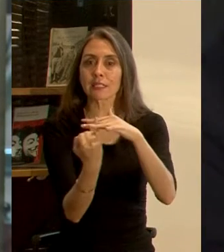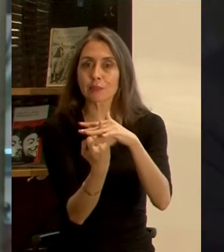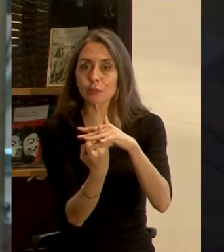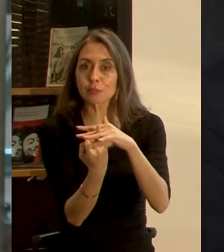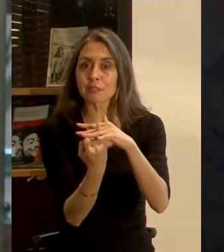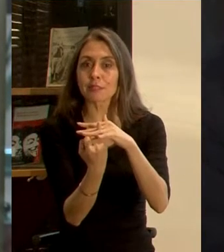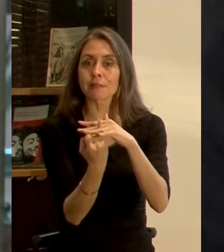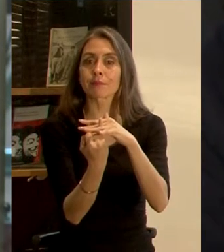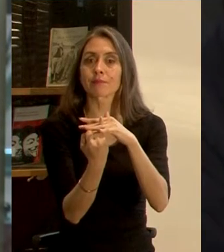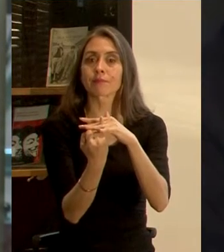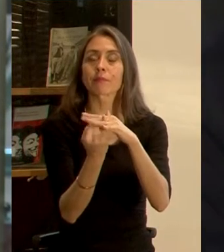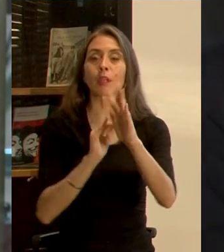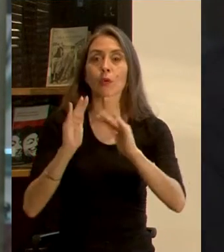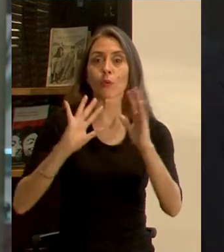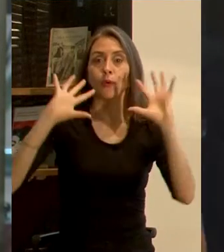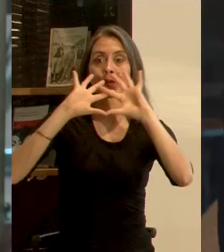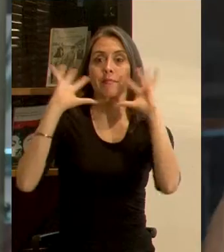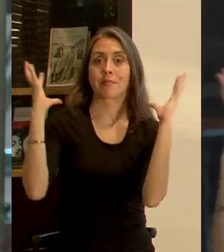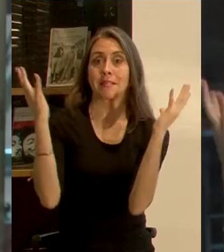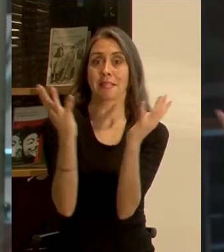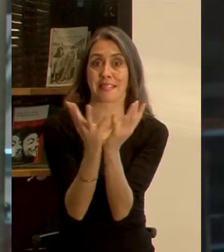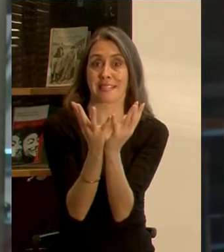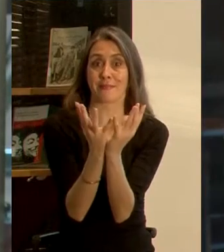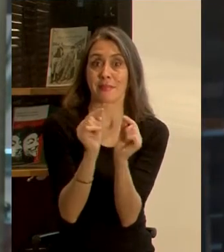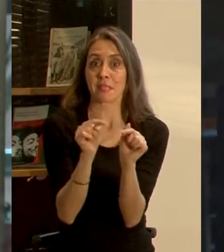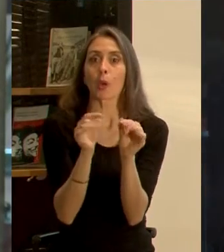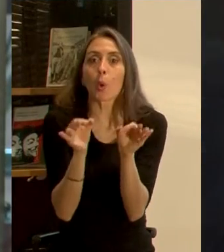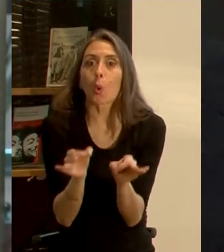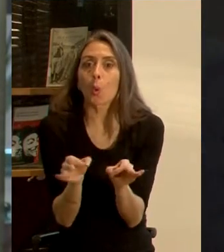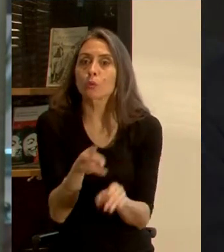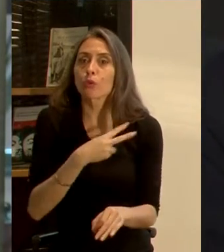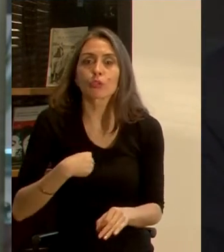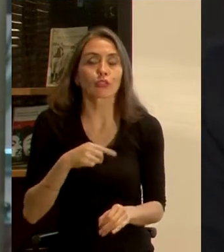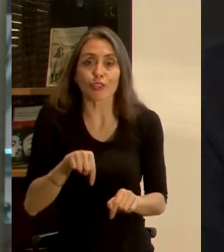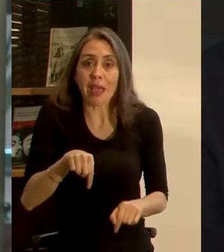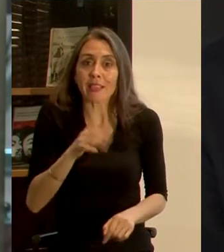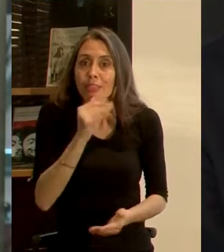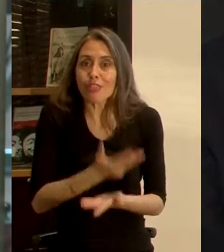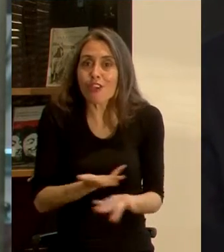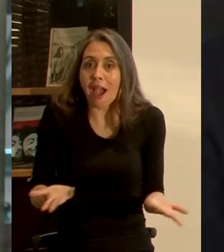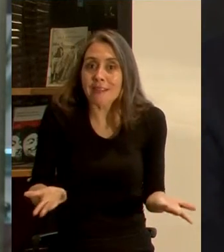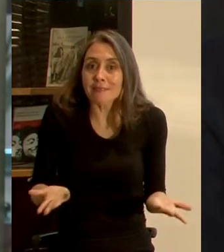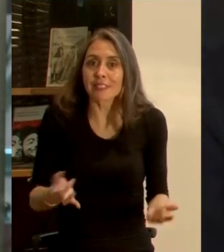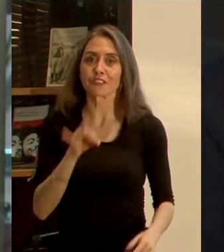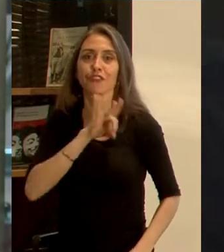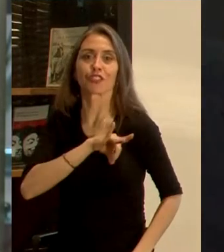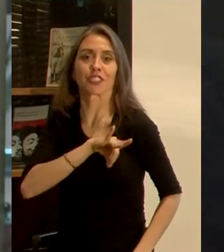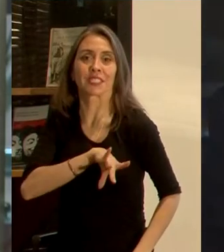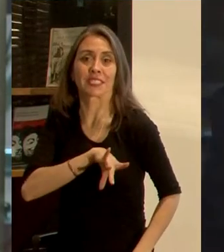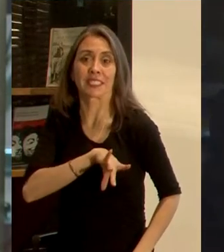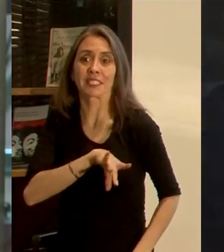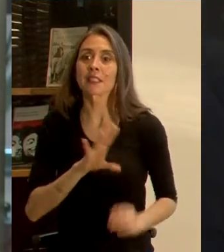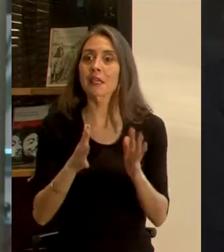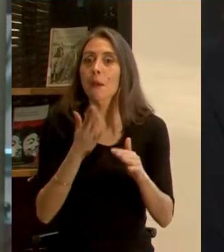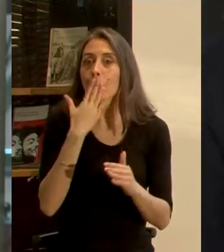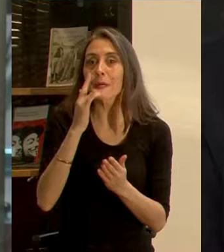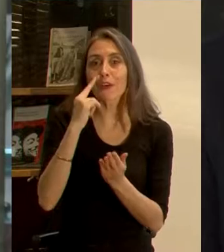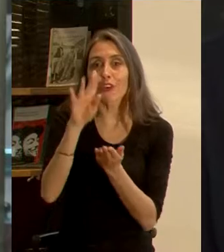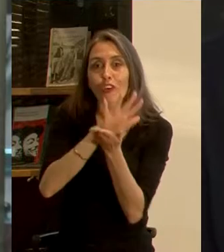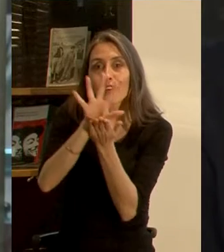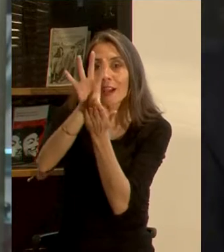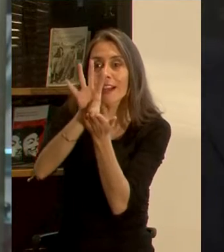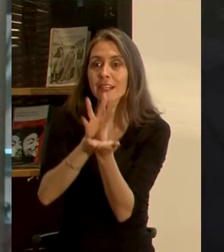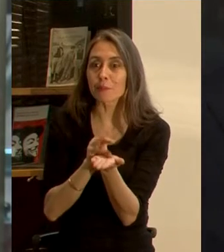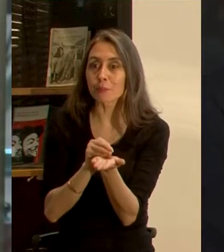y sostenibles, bueno, es justamente lo que nosotros no tenemos. O sea, Chile es tal vez el mejor